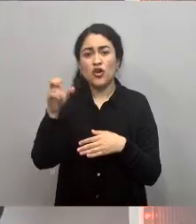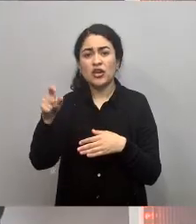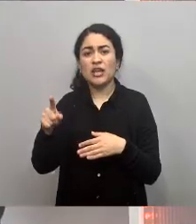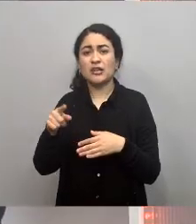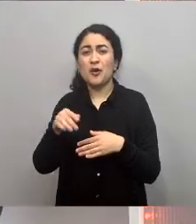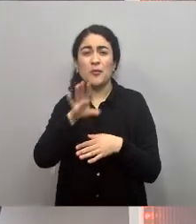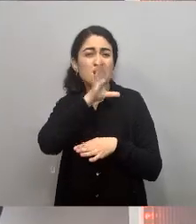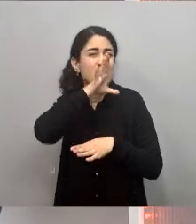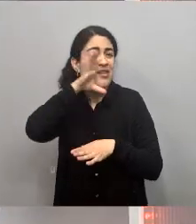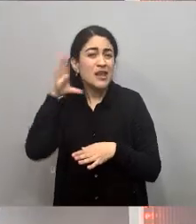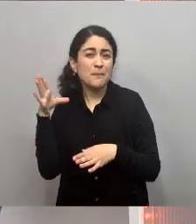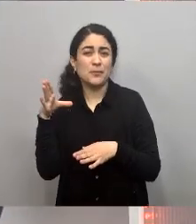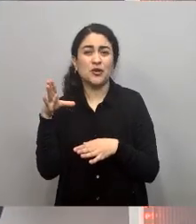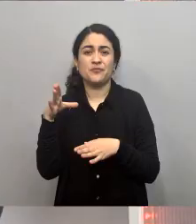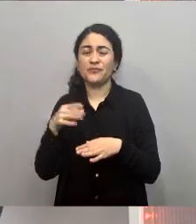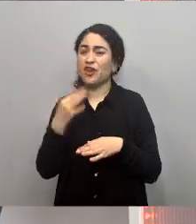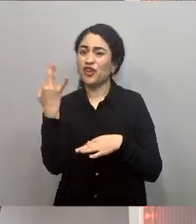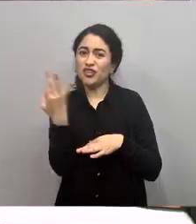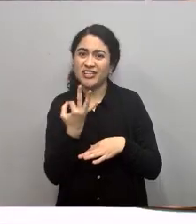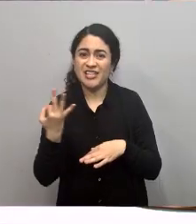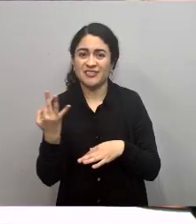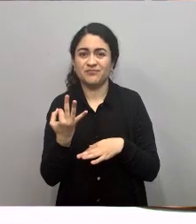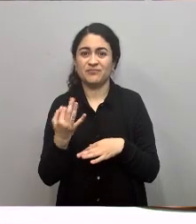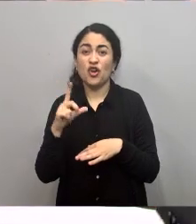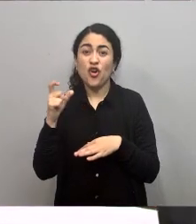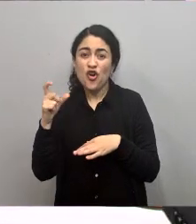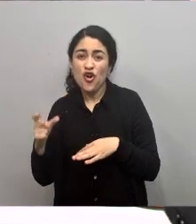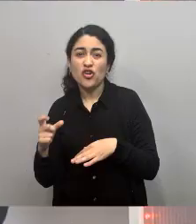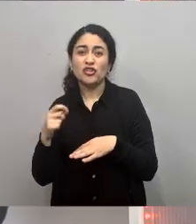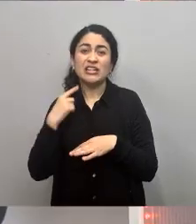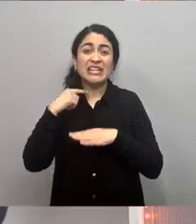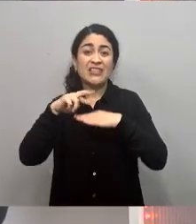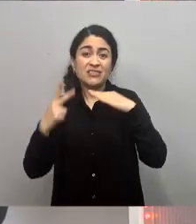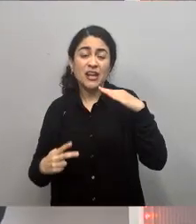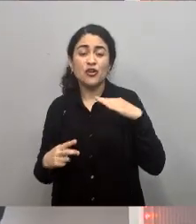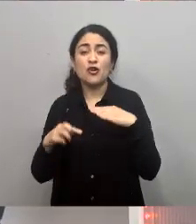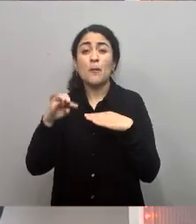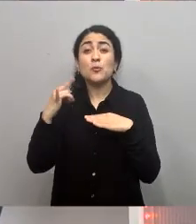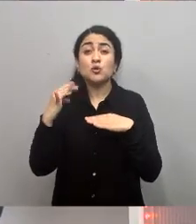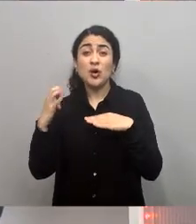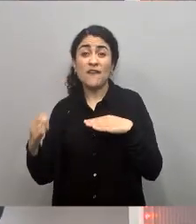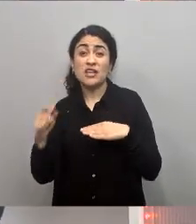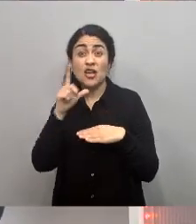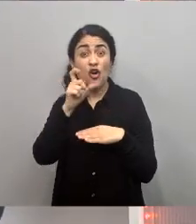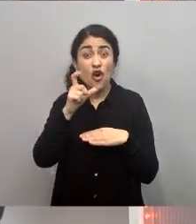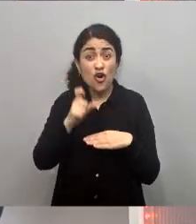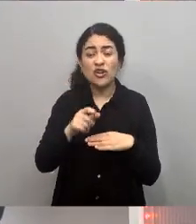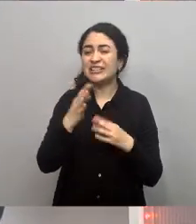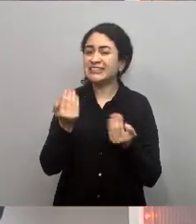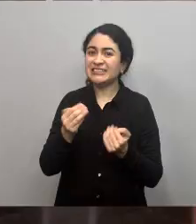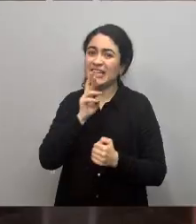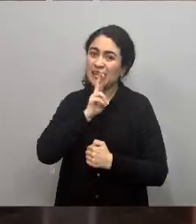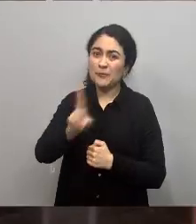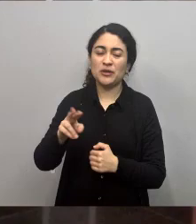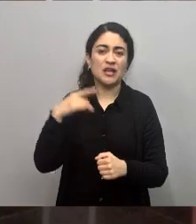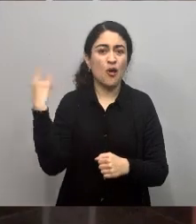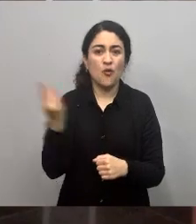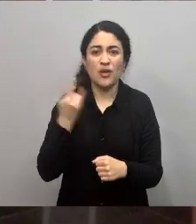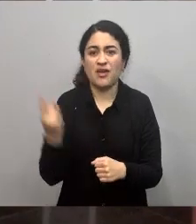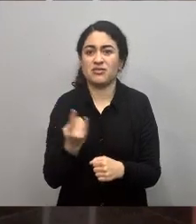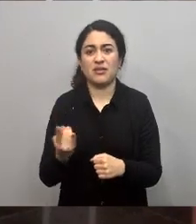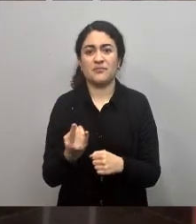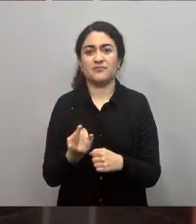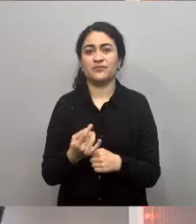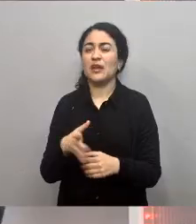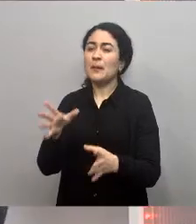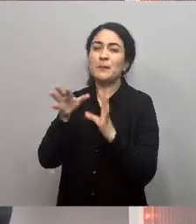descontaminación es Concón, Quintero y Puchuncaví. Así es. Y la gente de Concón también necesita respuestas urgentes y necesita medidas urgentes para vivir tranquila. Así es. Percy, ha